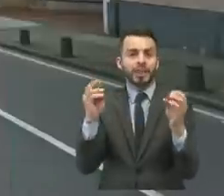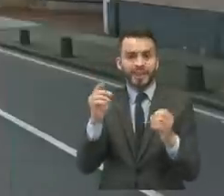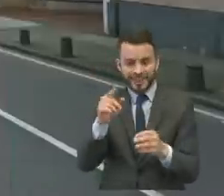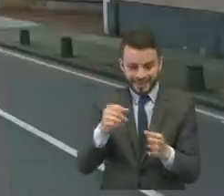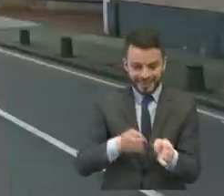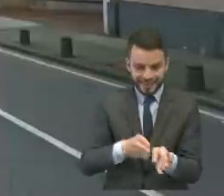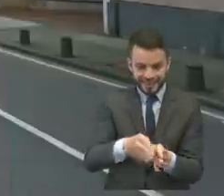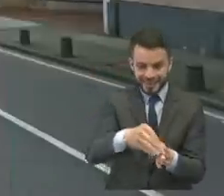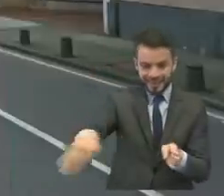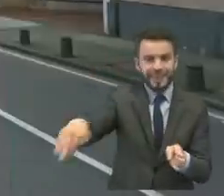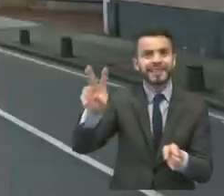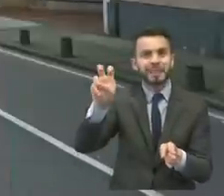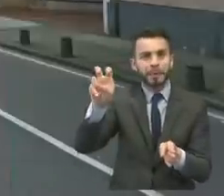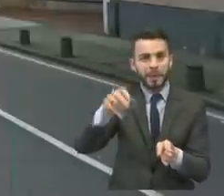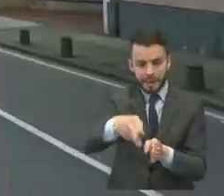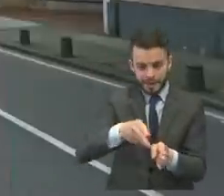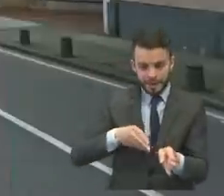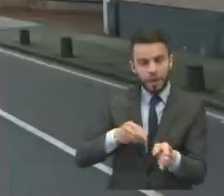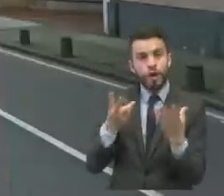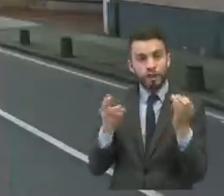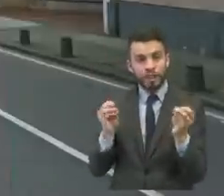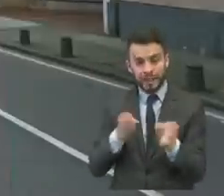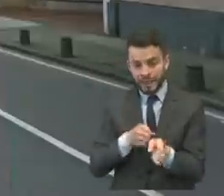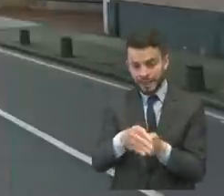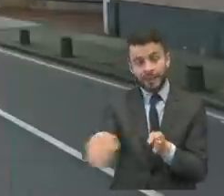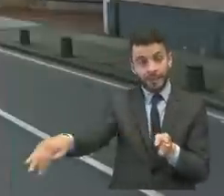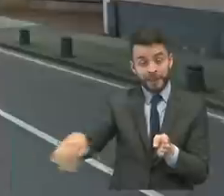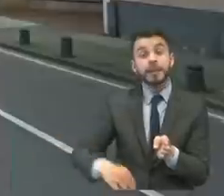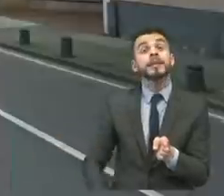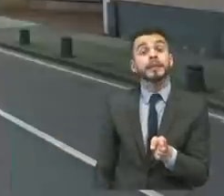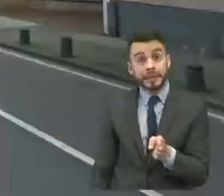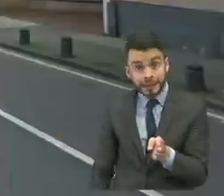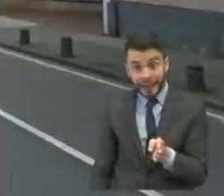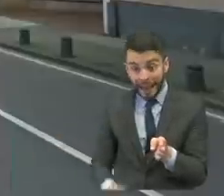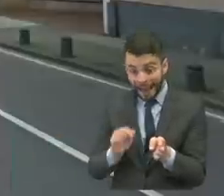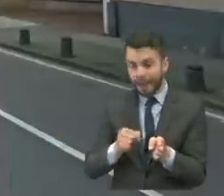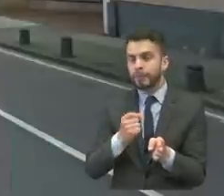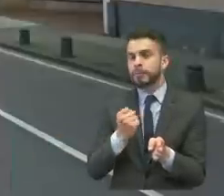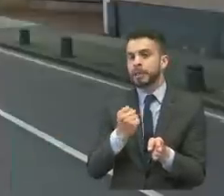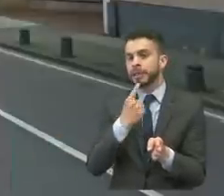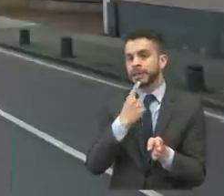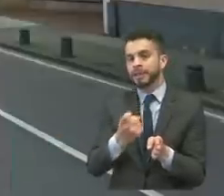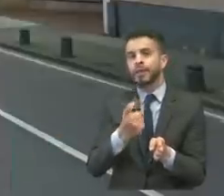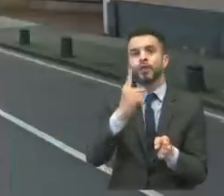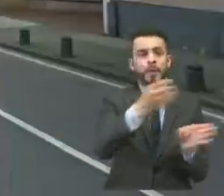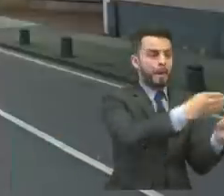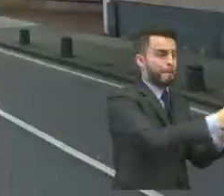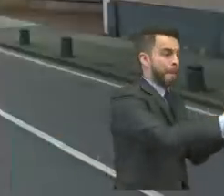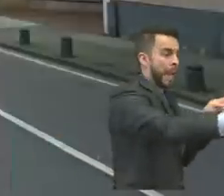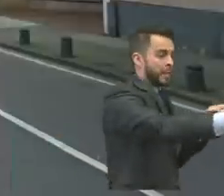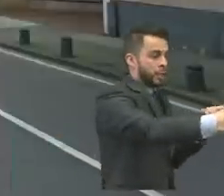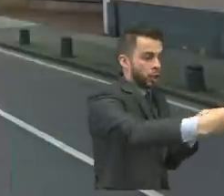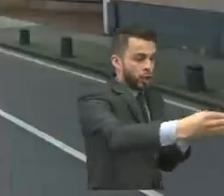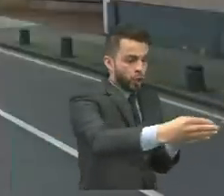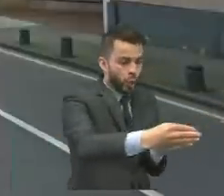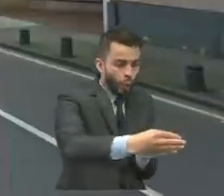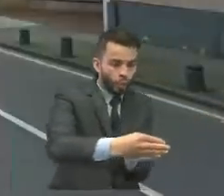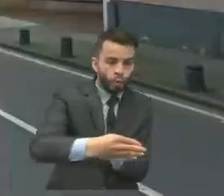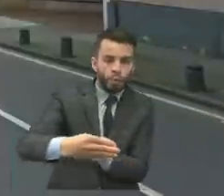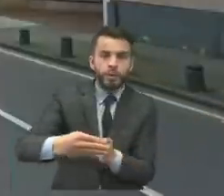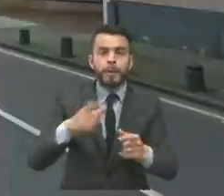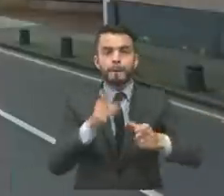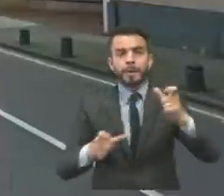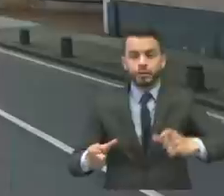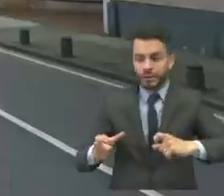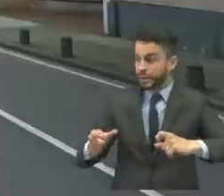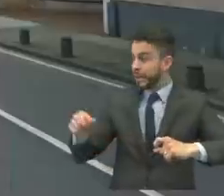80. Aquí empezamos con ese desafío de muchos viajes, viajes de todos los tipos,